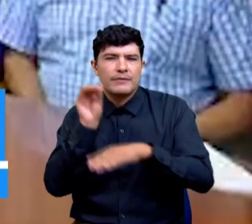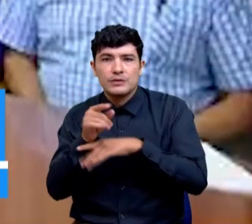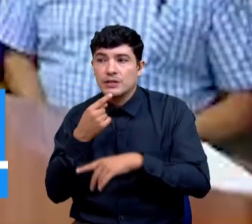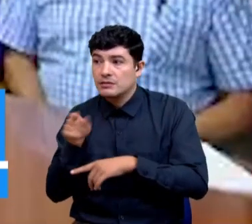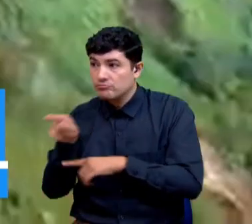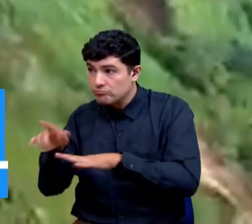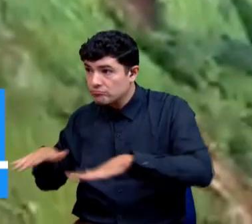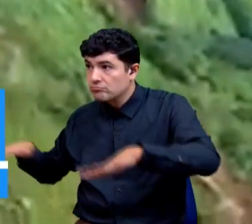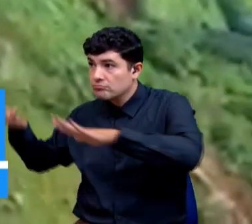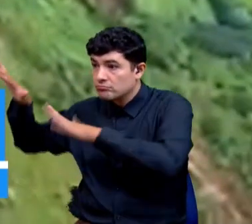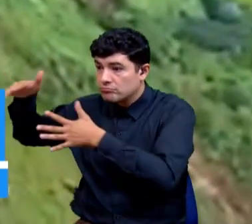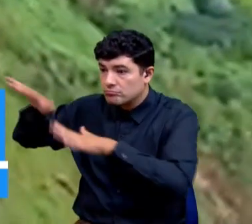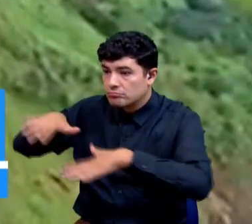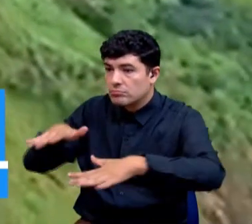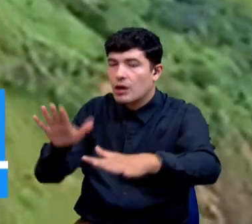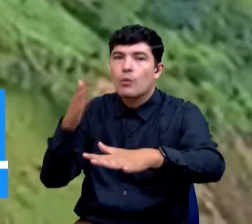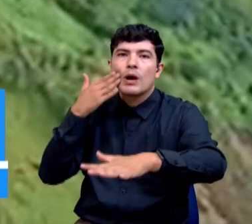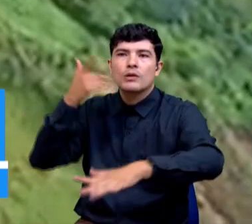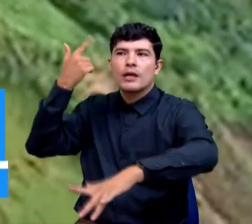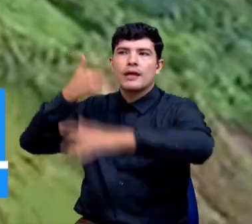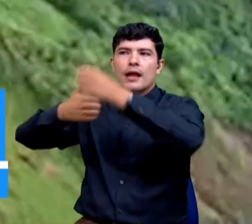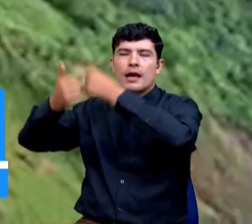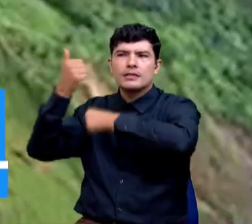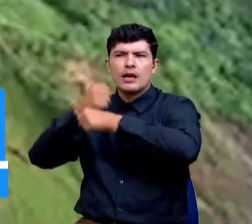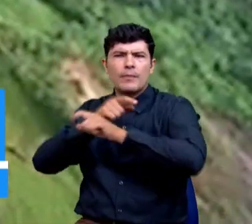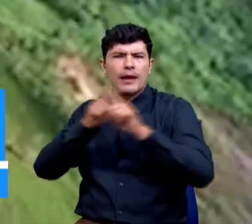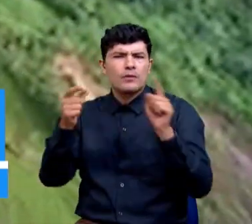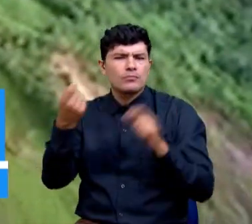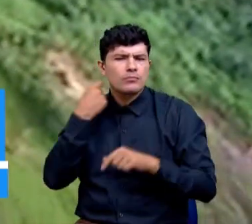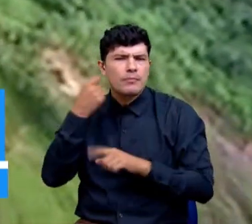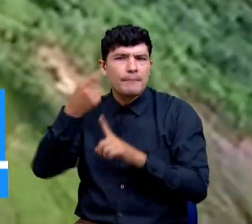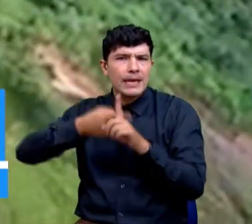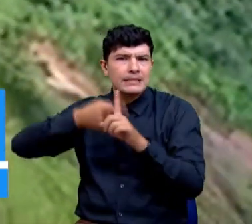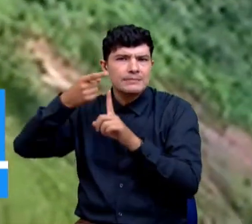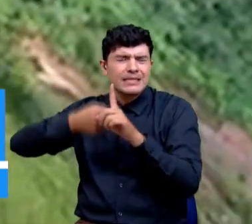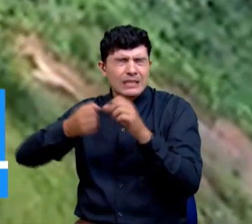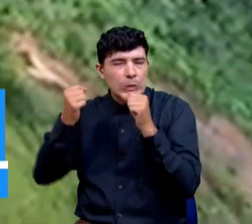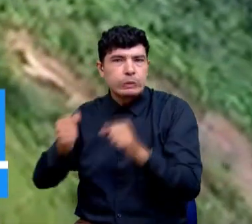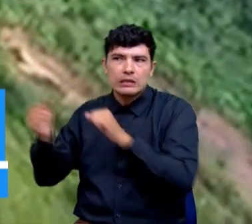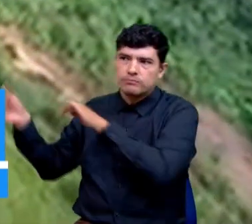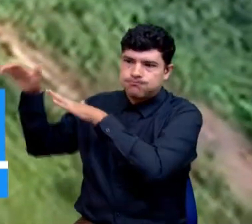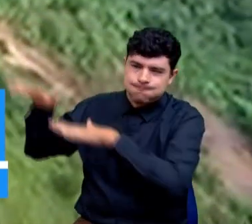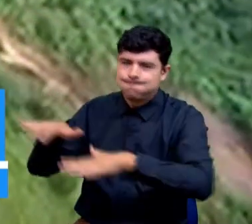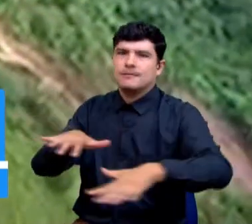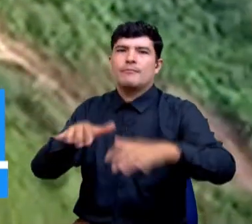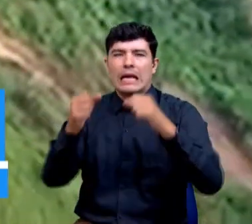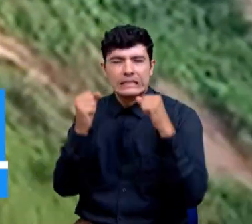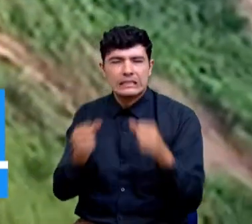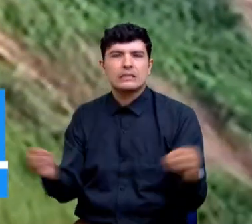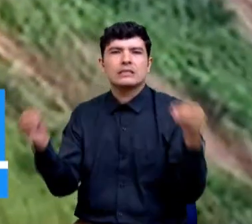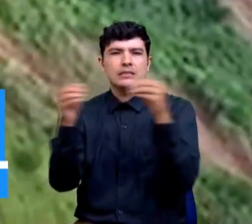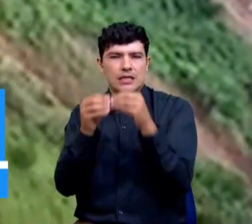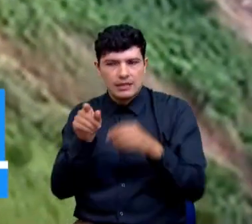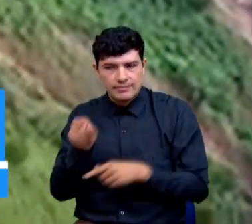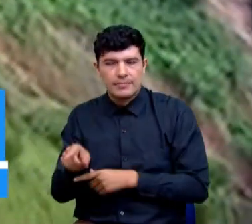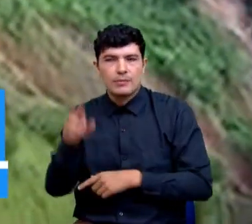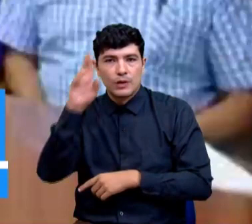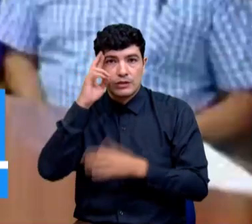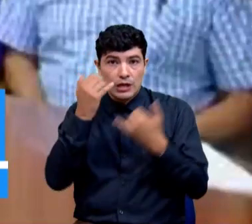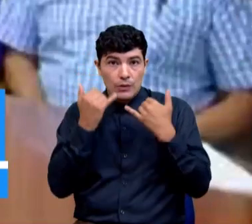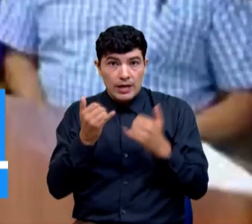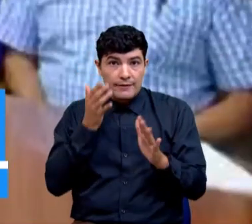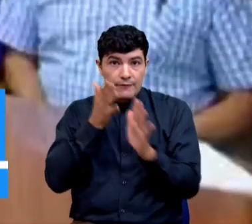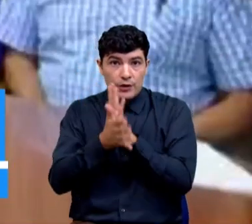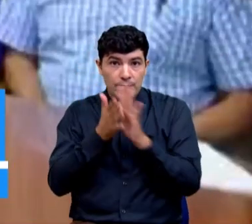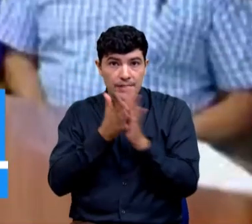viene registrando desde el año anterior, pero que en los últimos meses ha ido incrementando. Como parte de este informe y de esta situación que se